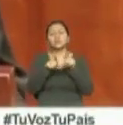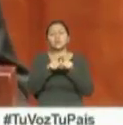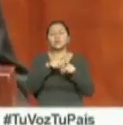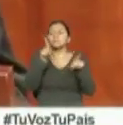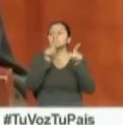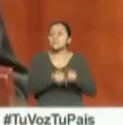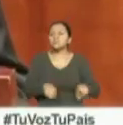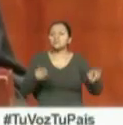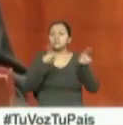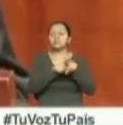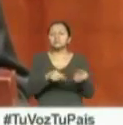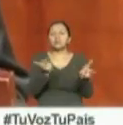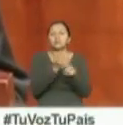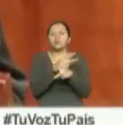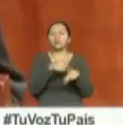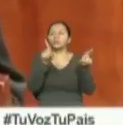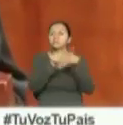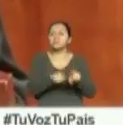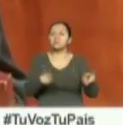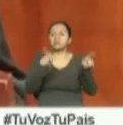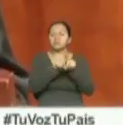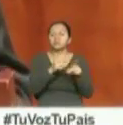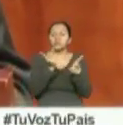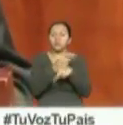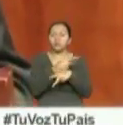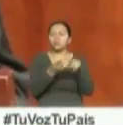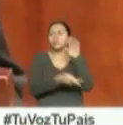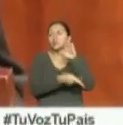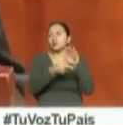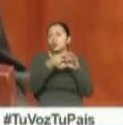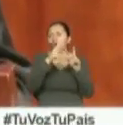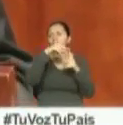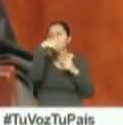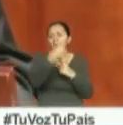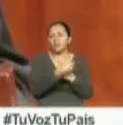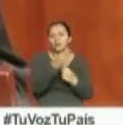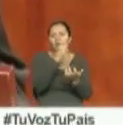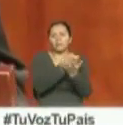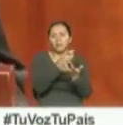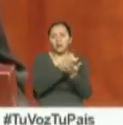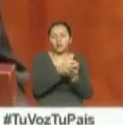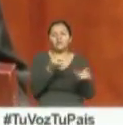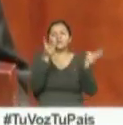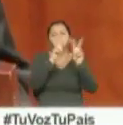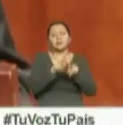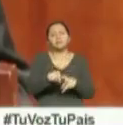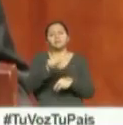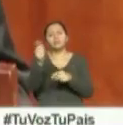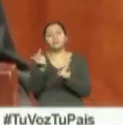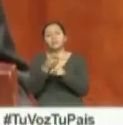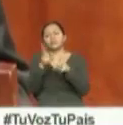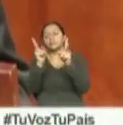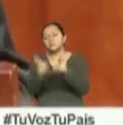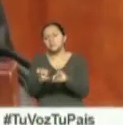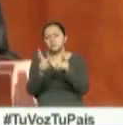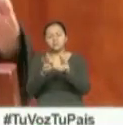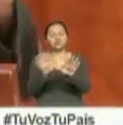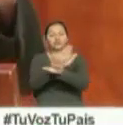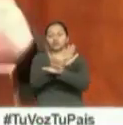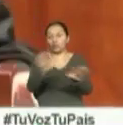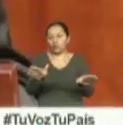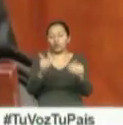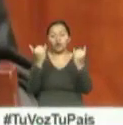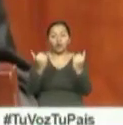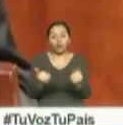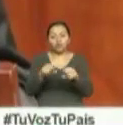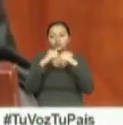Republic, del modelo primario exportador y del modelo secundario importador, donde realmente como